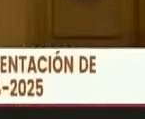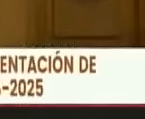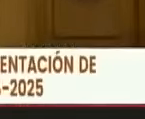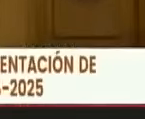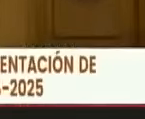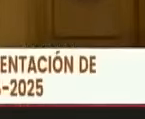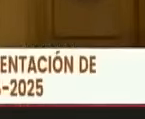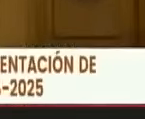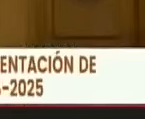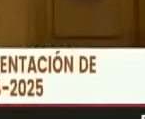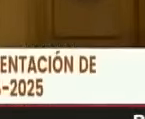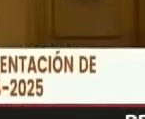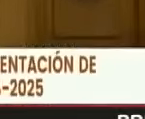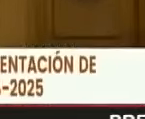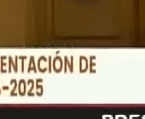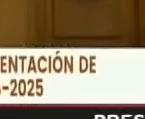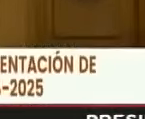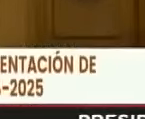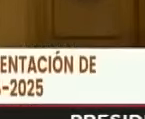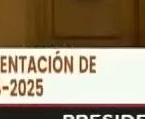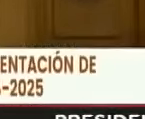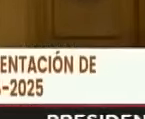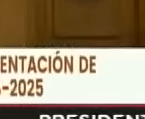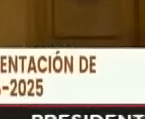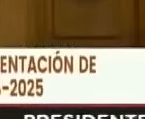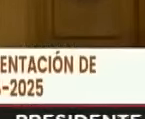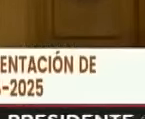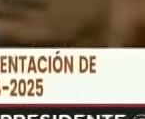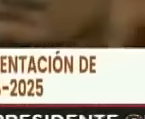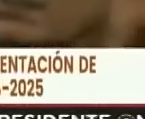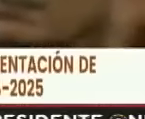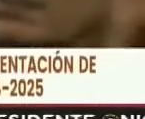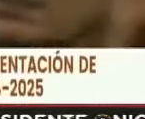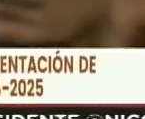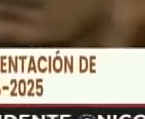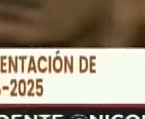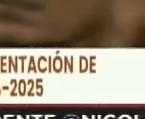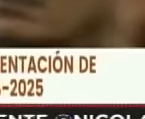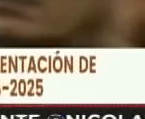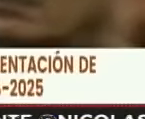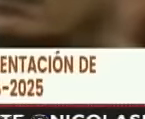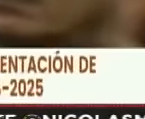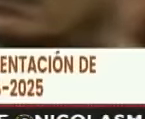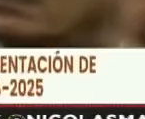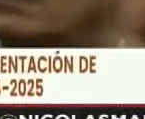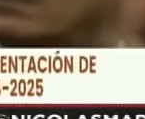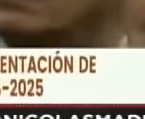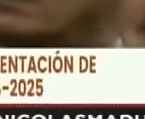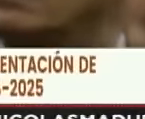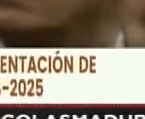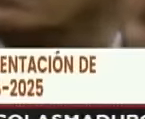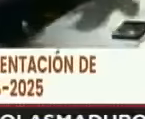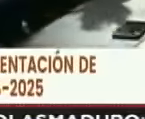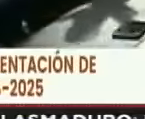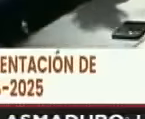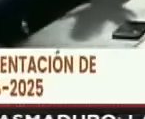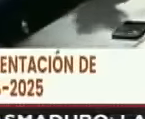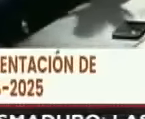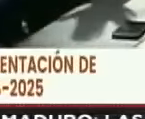que hoy se instala la soberanísima Asamblea Nacional de la República Bolivariana de